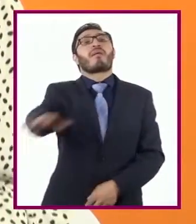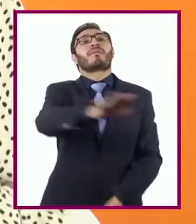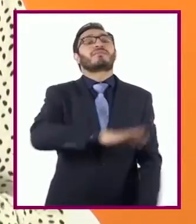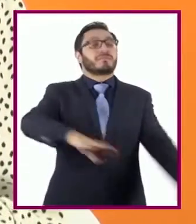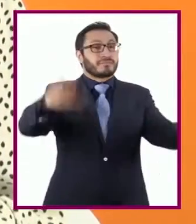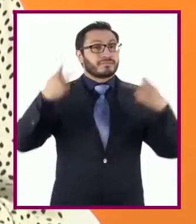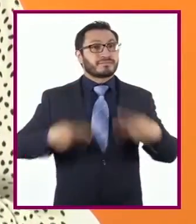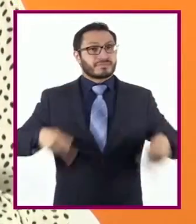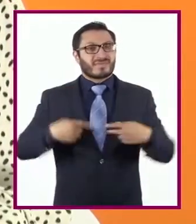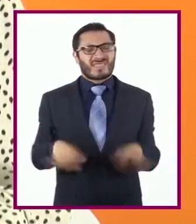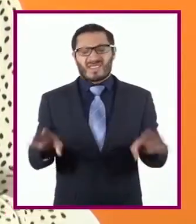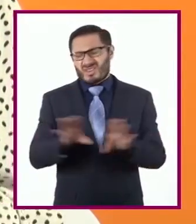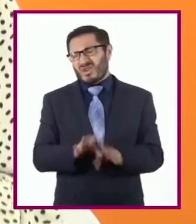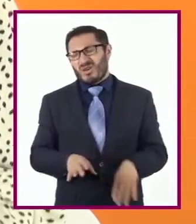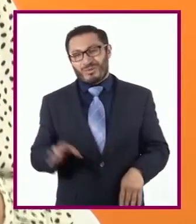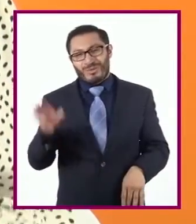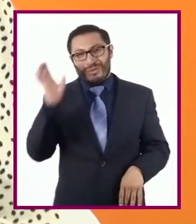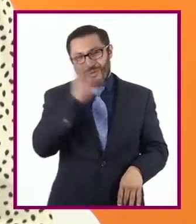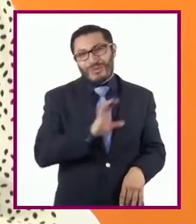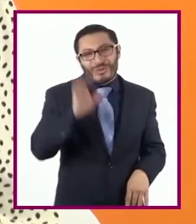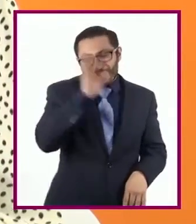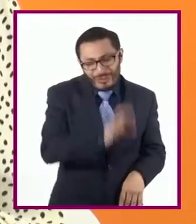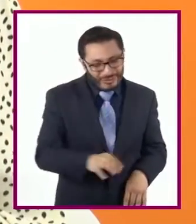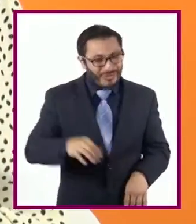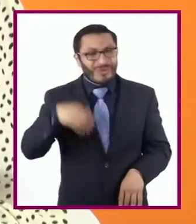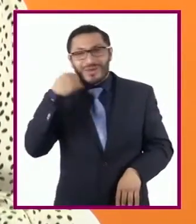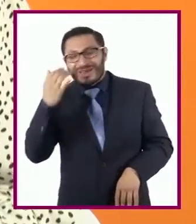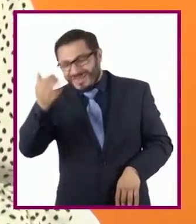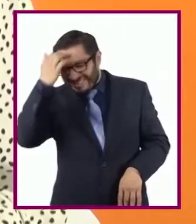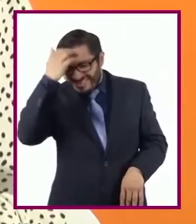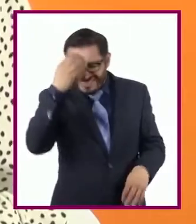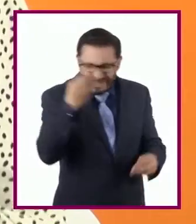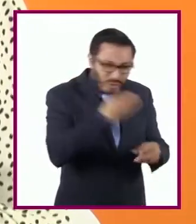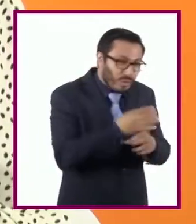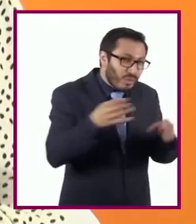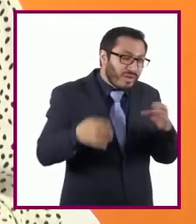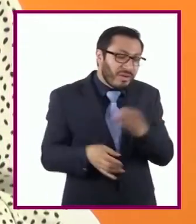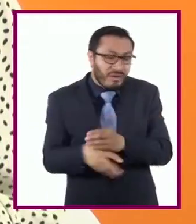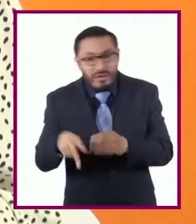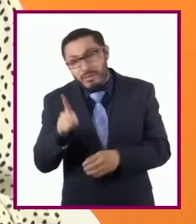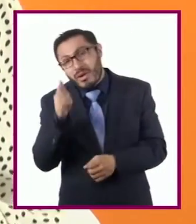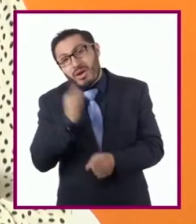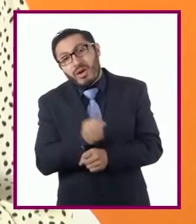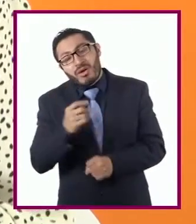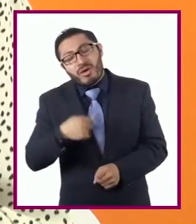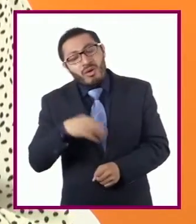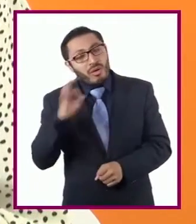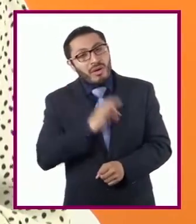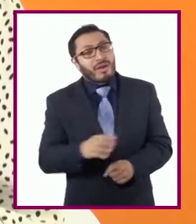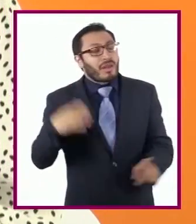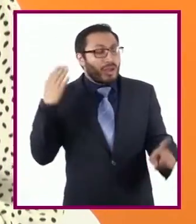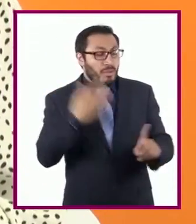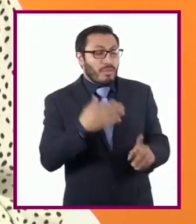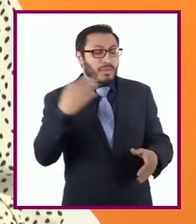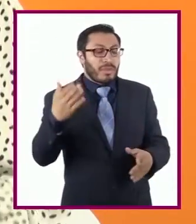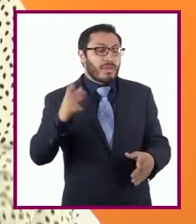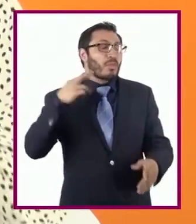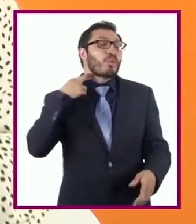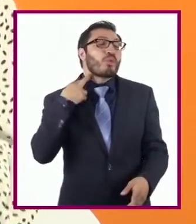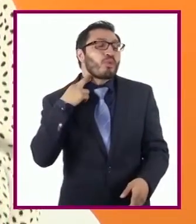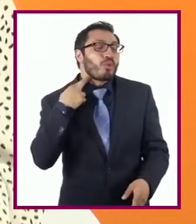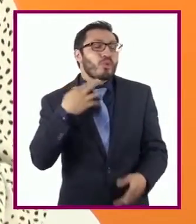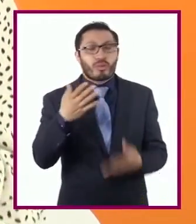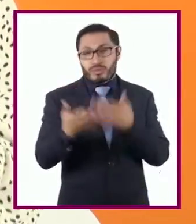algo muy curioso donde queremos conocer muchísimas cosas. Así que en este momento puedo querer estudiar robótica, pero